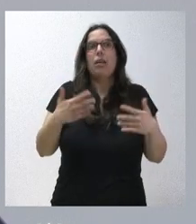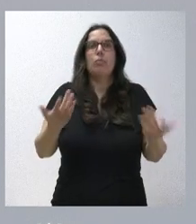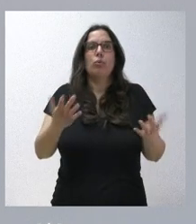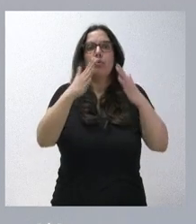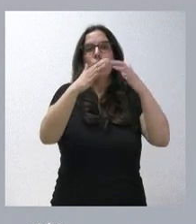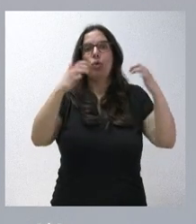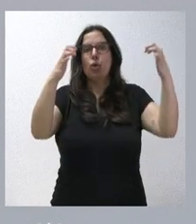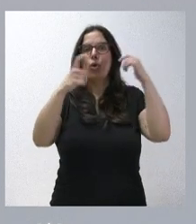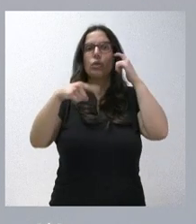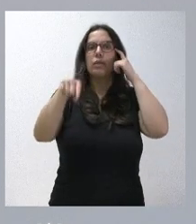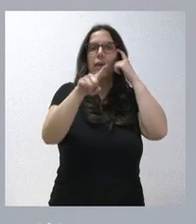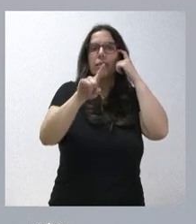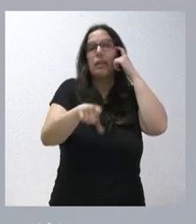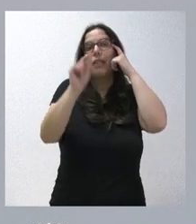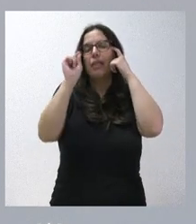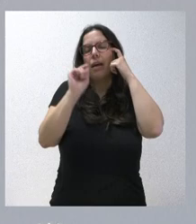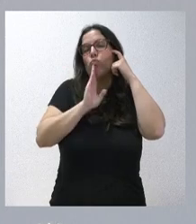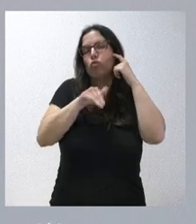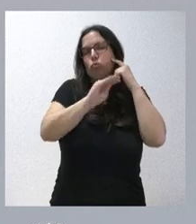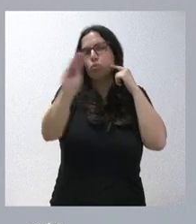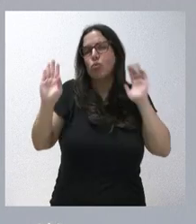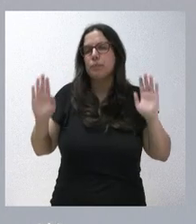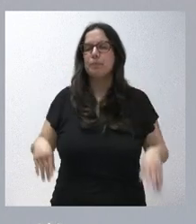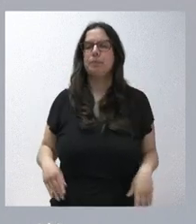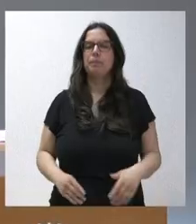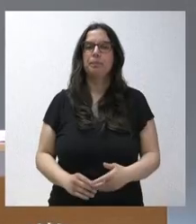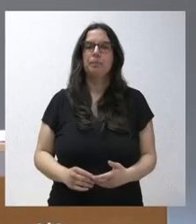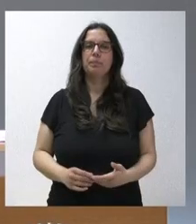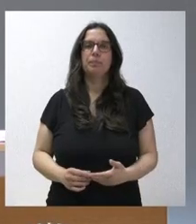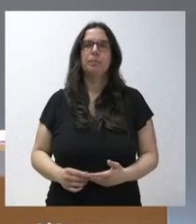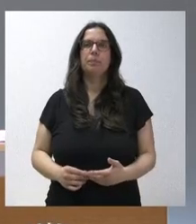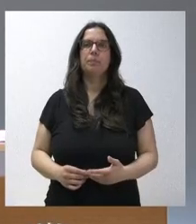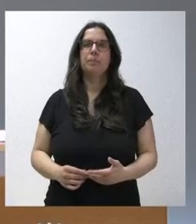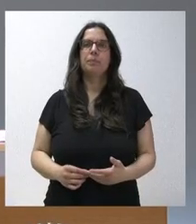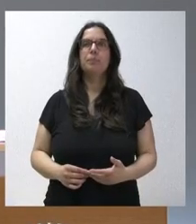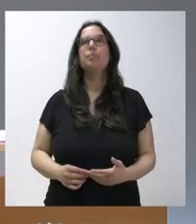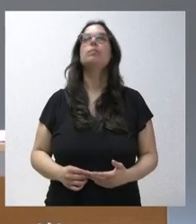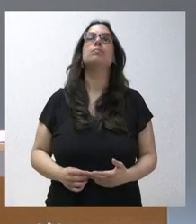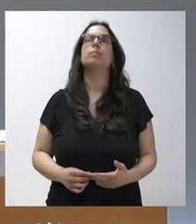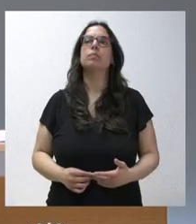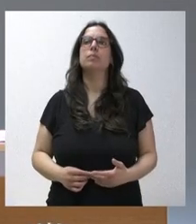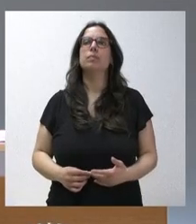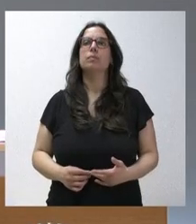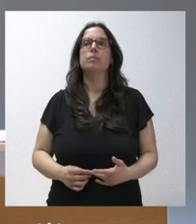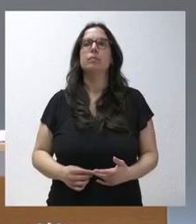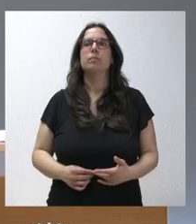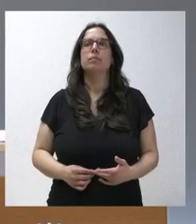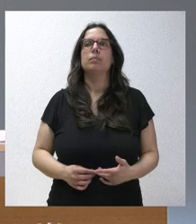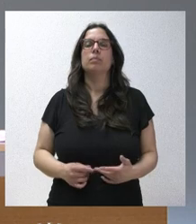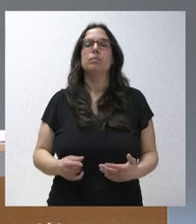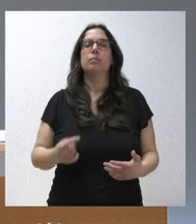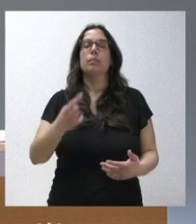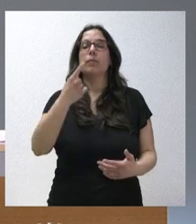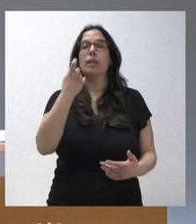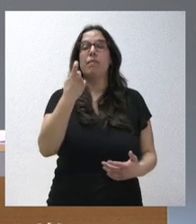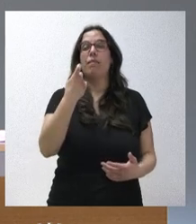Castilla y León tomará La decisión que este oportuno y conveniente si me permites portavoz por contestar una pregunta